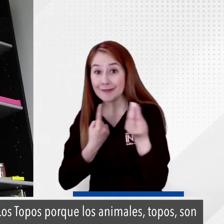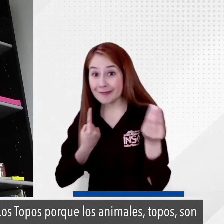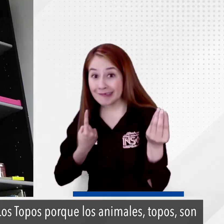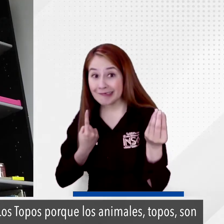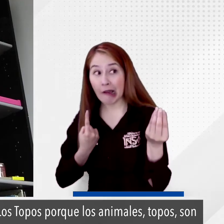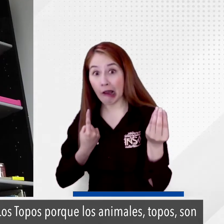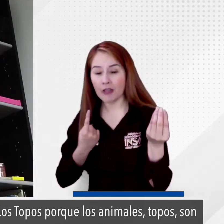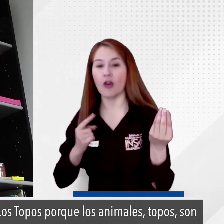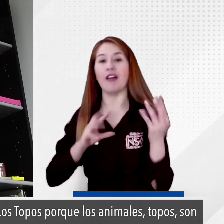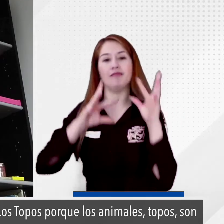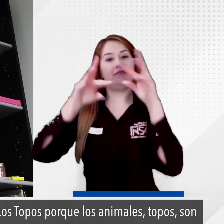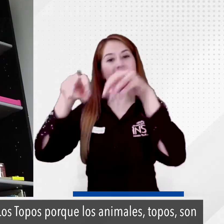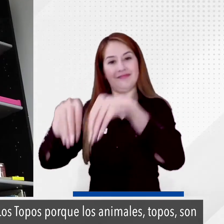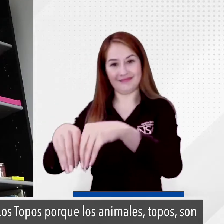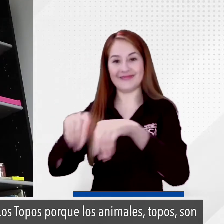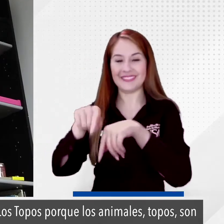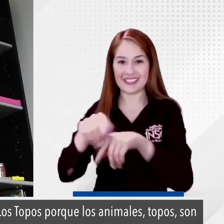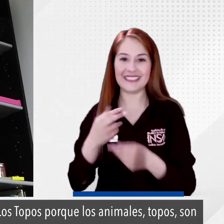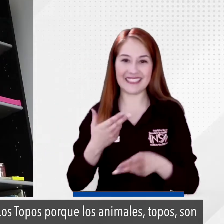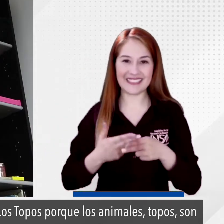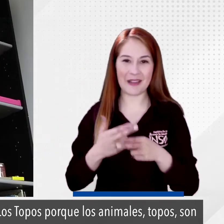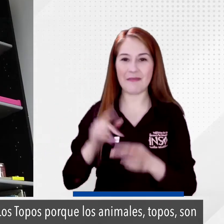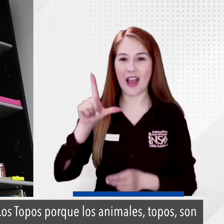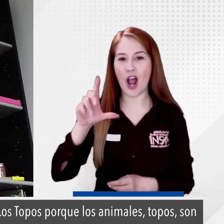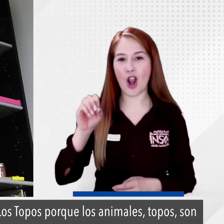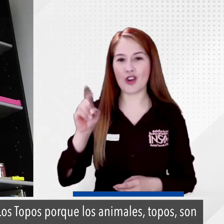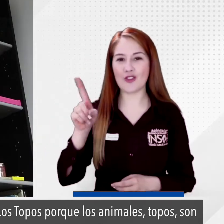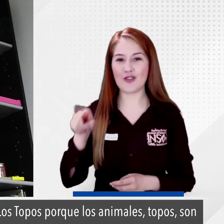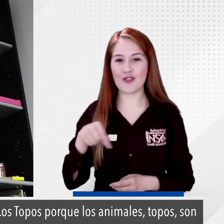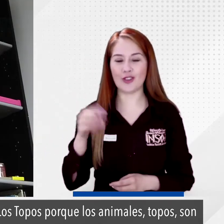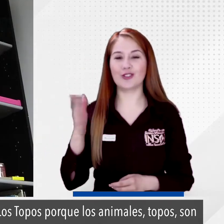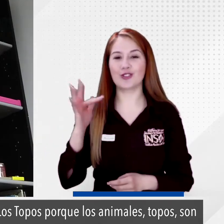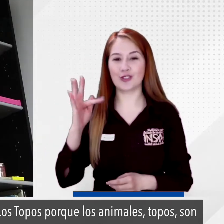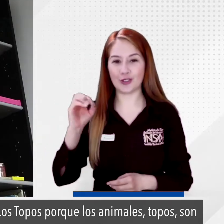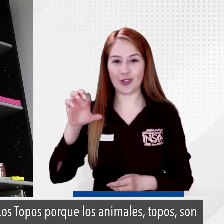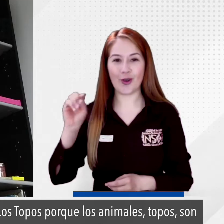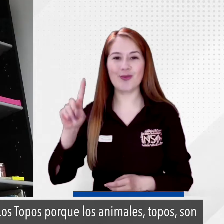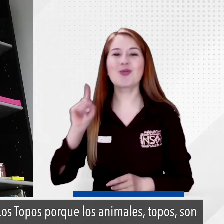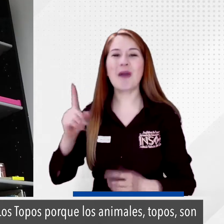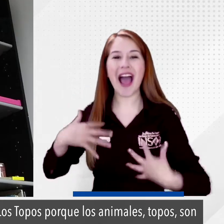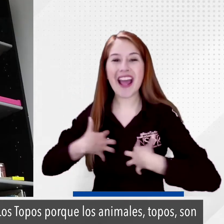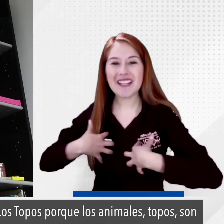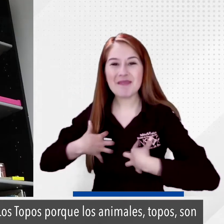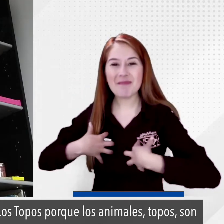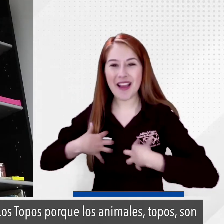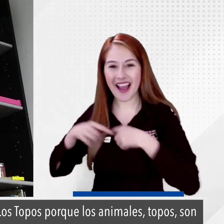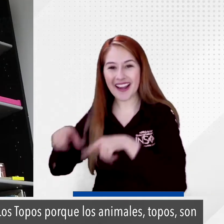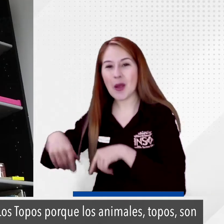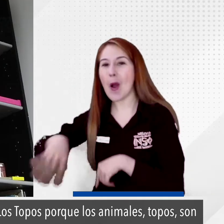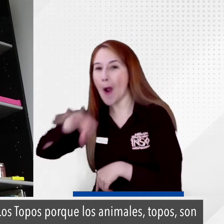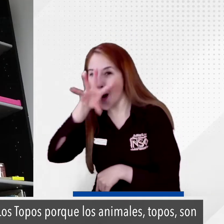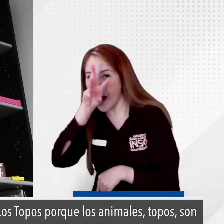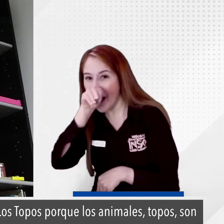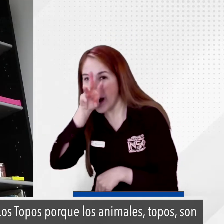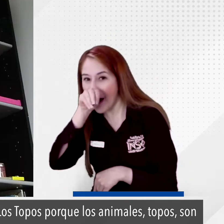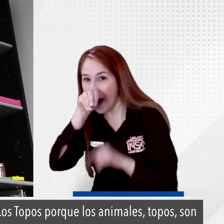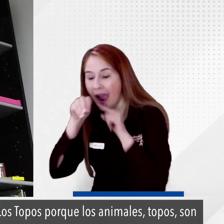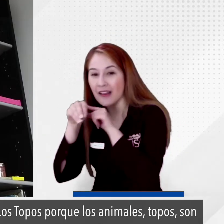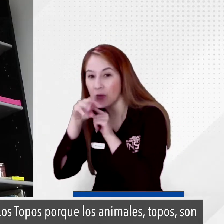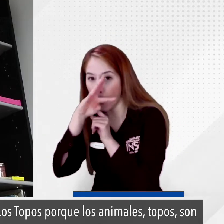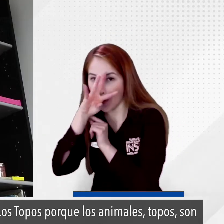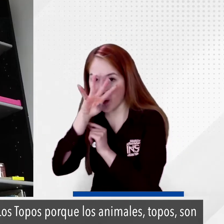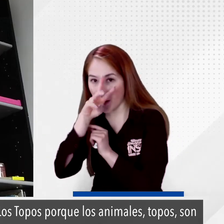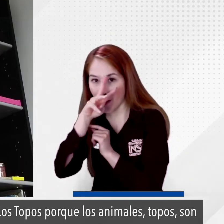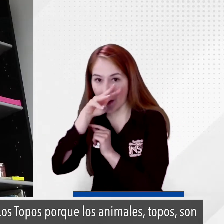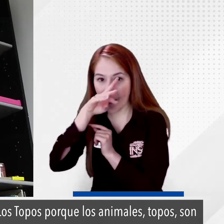en la isla de los topos, donde justamente se llama los topos porque los animales topos son animales